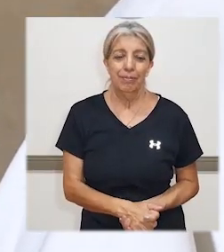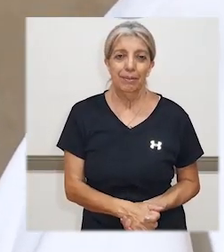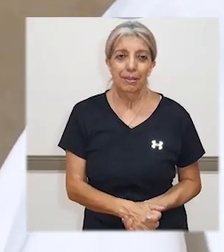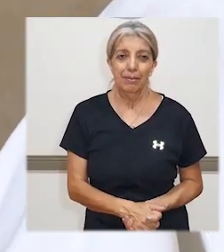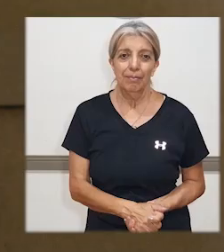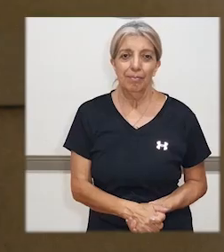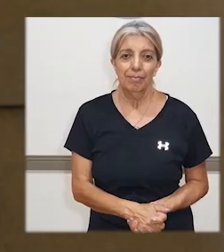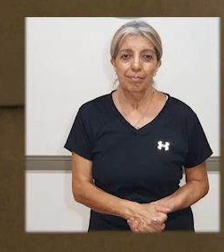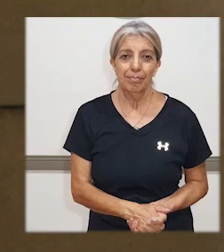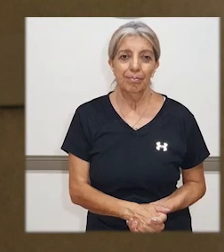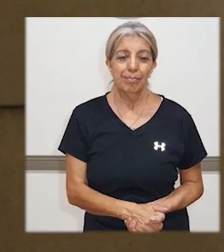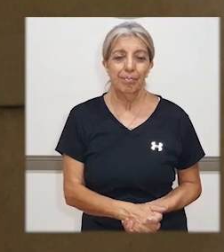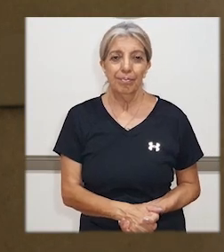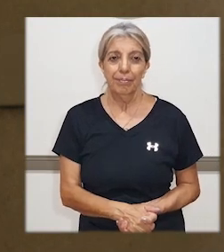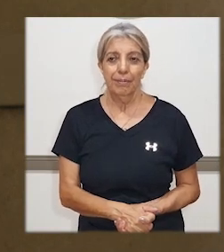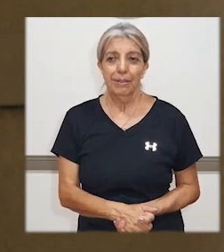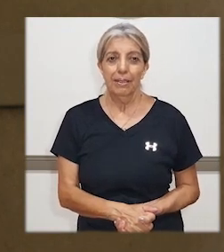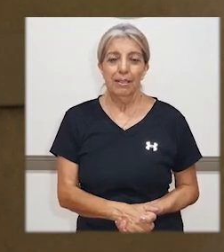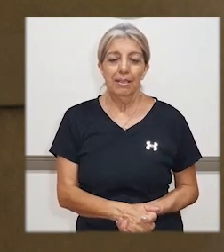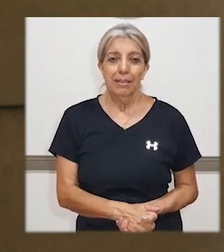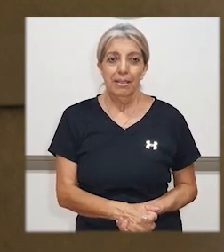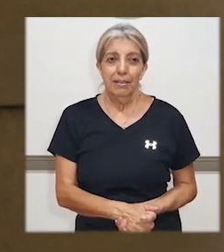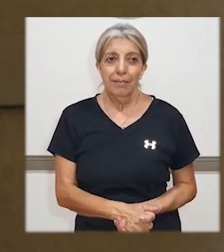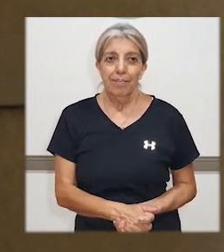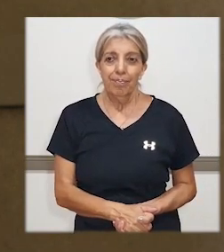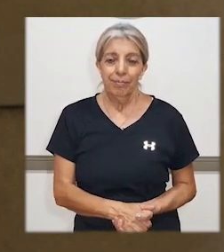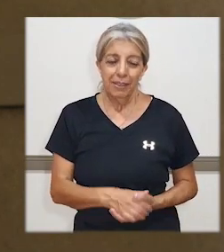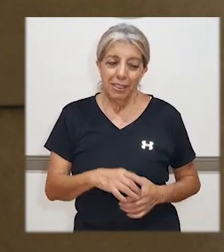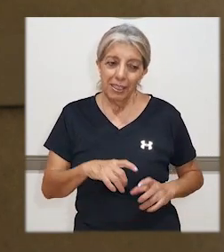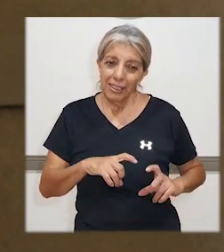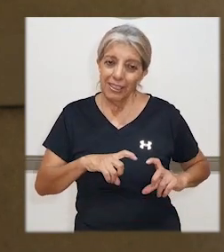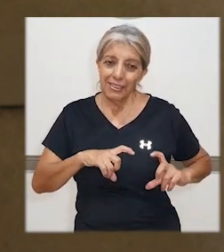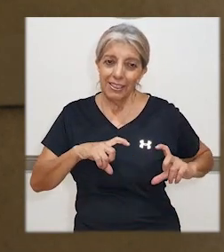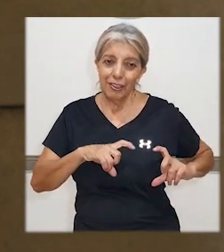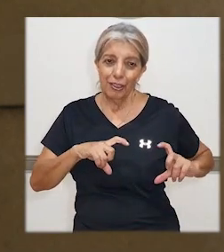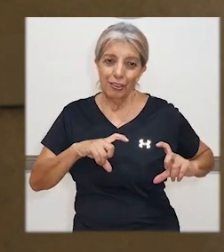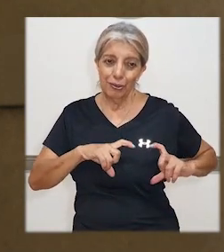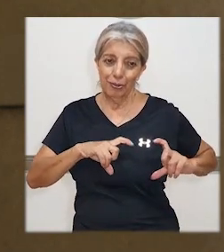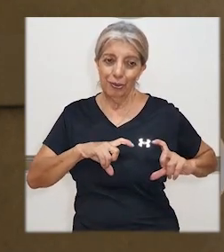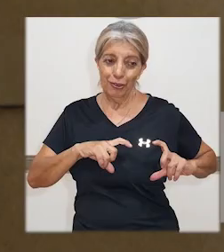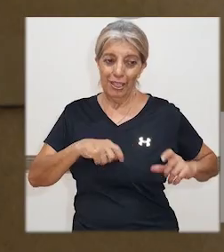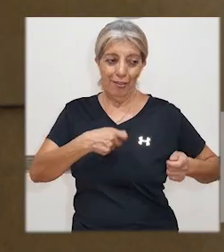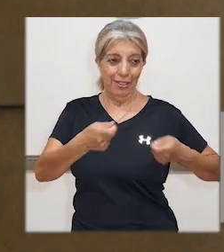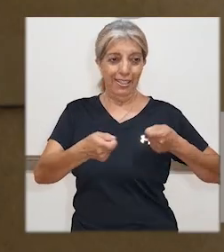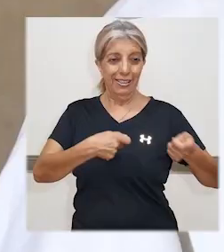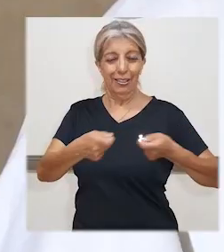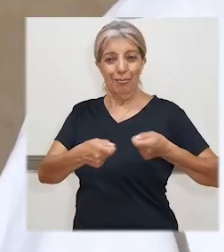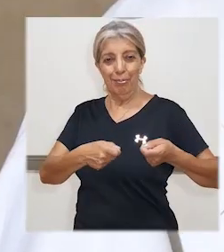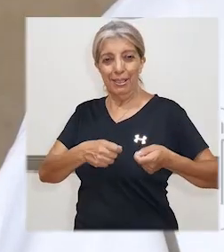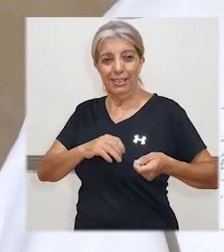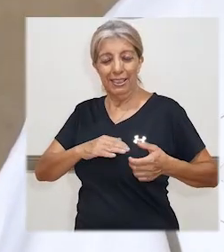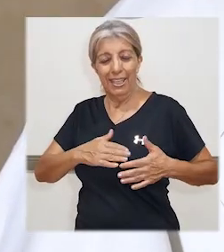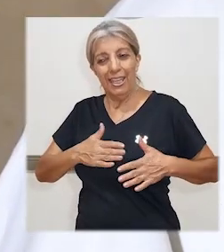elegidos, de los llamados, sienta que hay algo que se expandió en el propio corazón. Sintiéndose llamados cada uno a